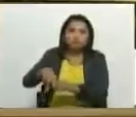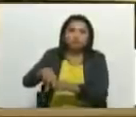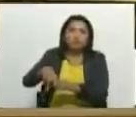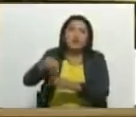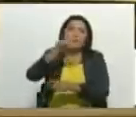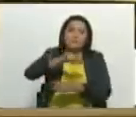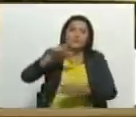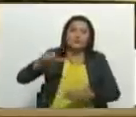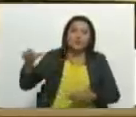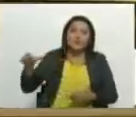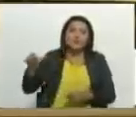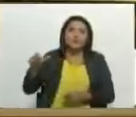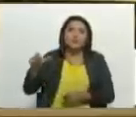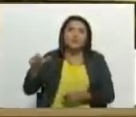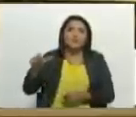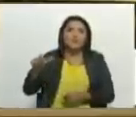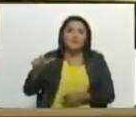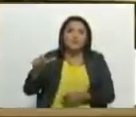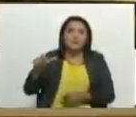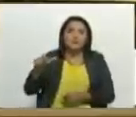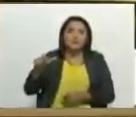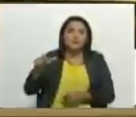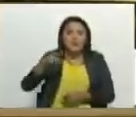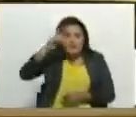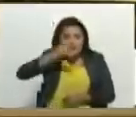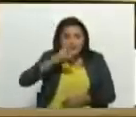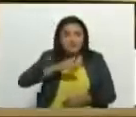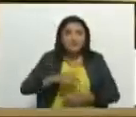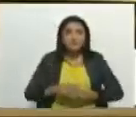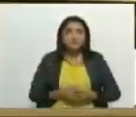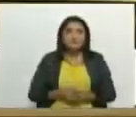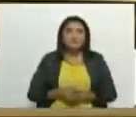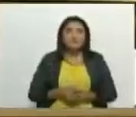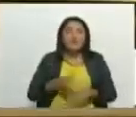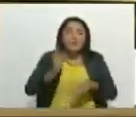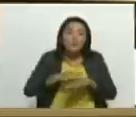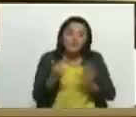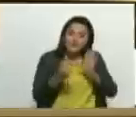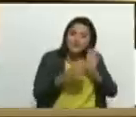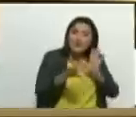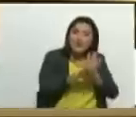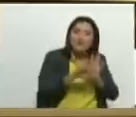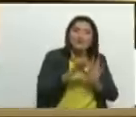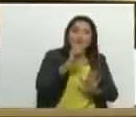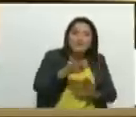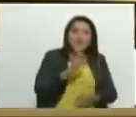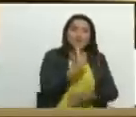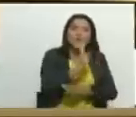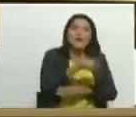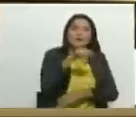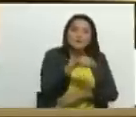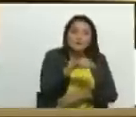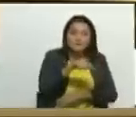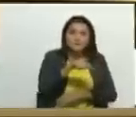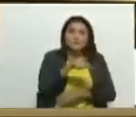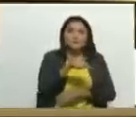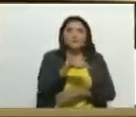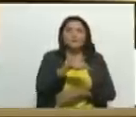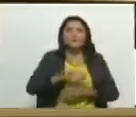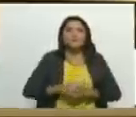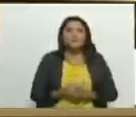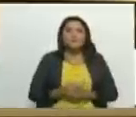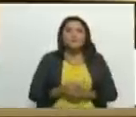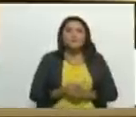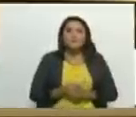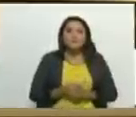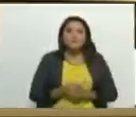sobre todo aquellas personas que por ley están destinadas a ser protegidas. El